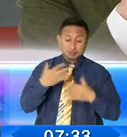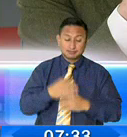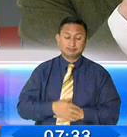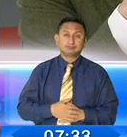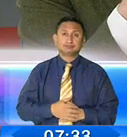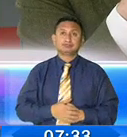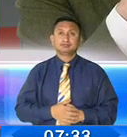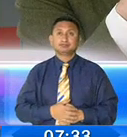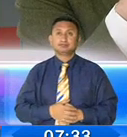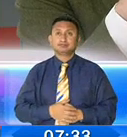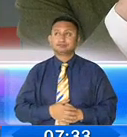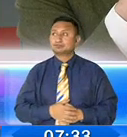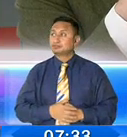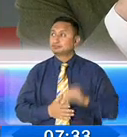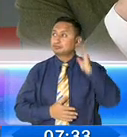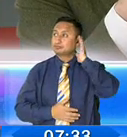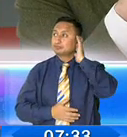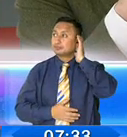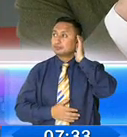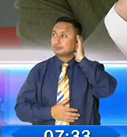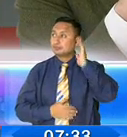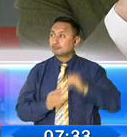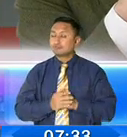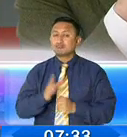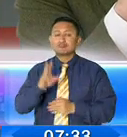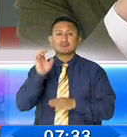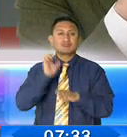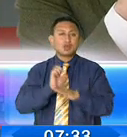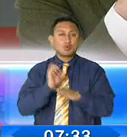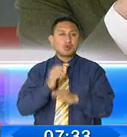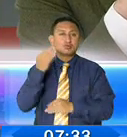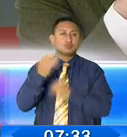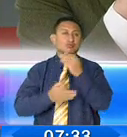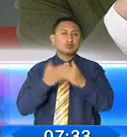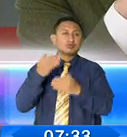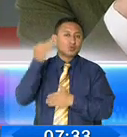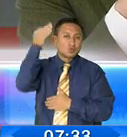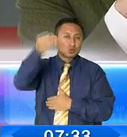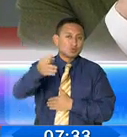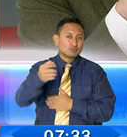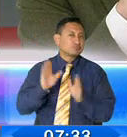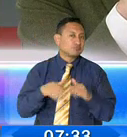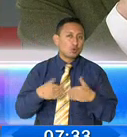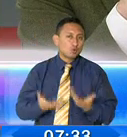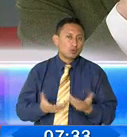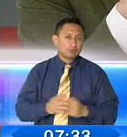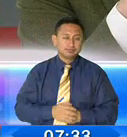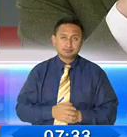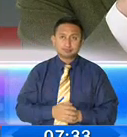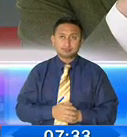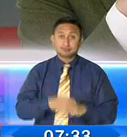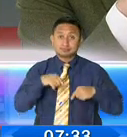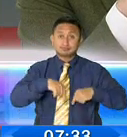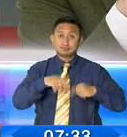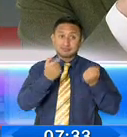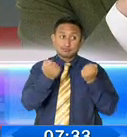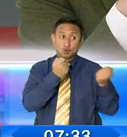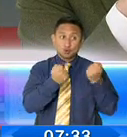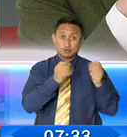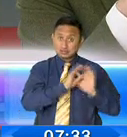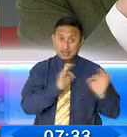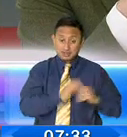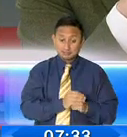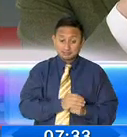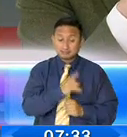¿Qué escenario le espera al Ecuador si no se toman las medidas, doctor Simancas? Si no se toman las medidas, Ecuador puede ser el centro